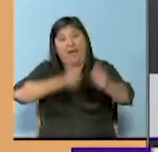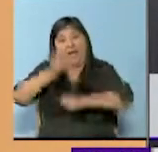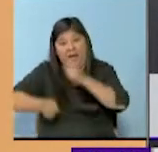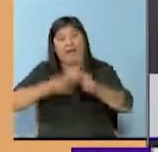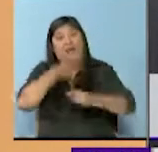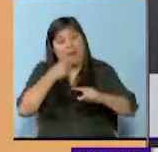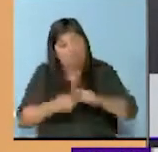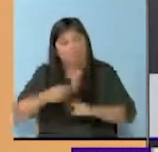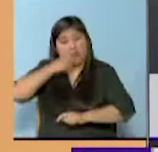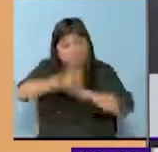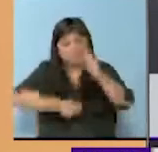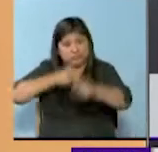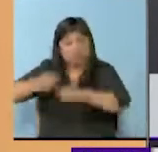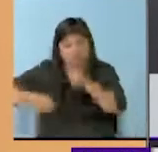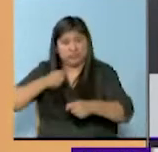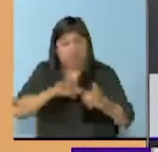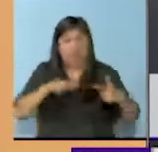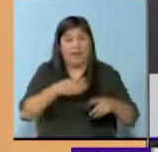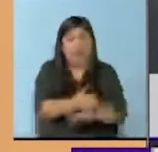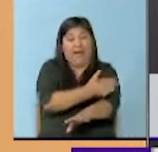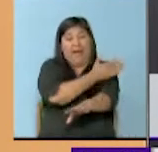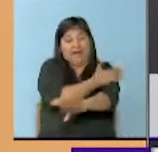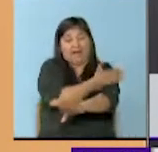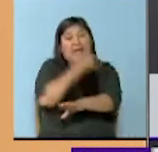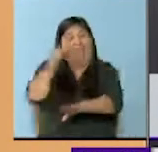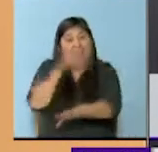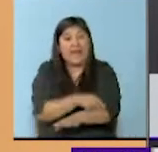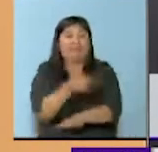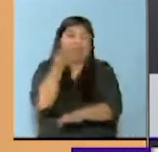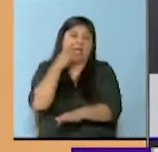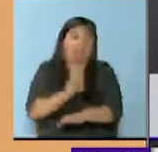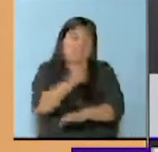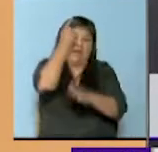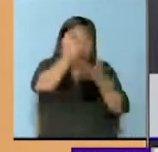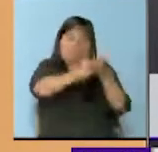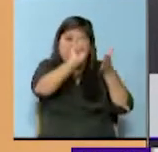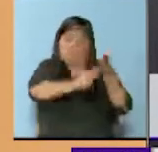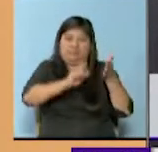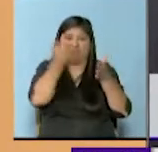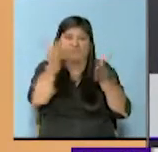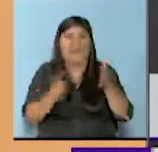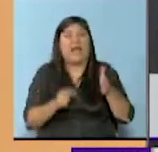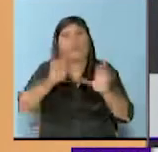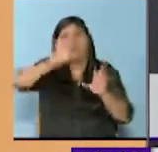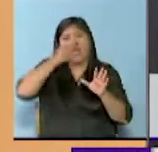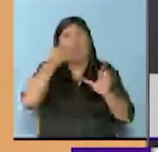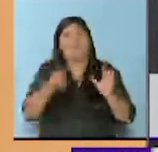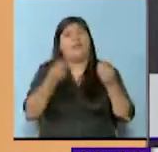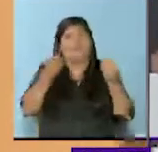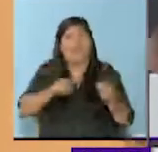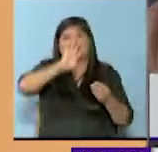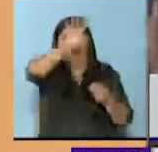se había, llamarle de alguna manera, contemplado la situación primero de todas las provincias